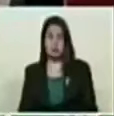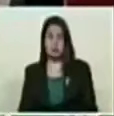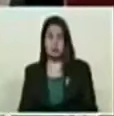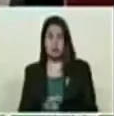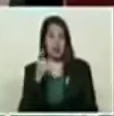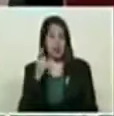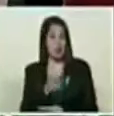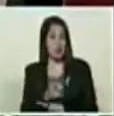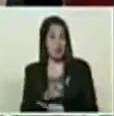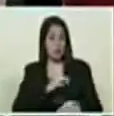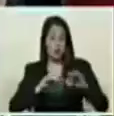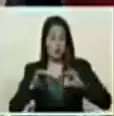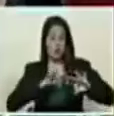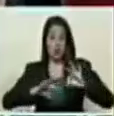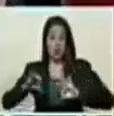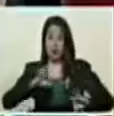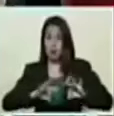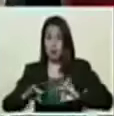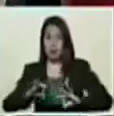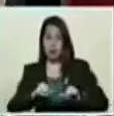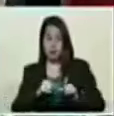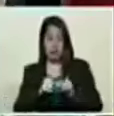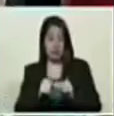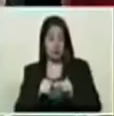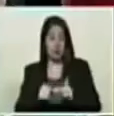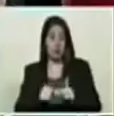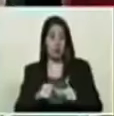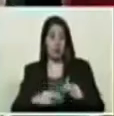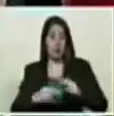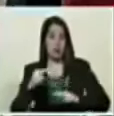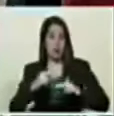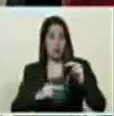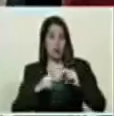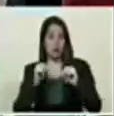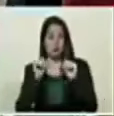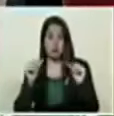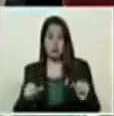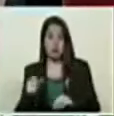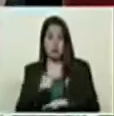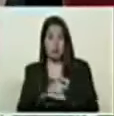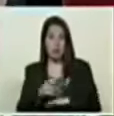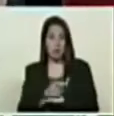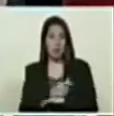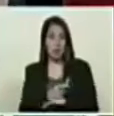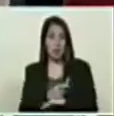Tenemos que prepararnos para seguir construyendo un sistema de gobierno popular.